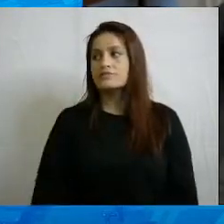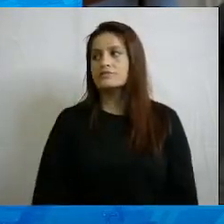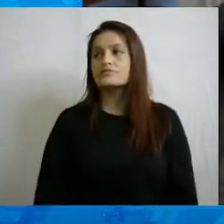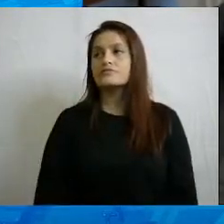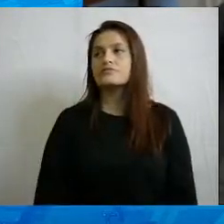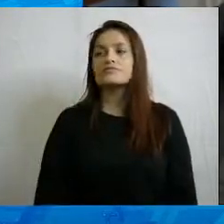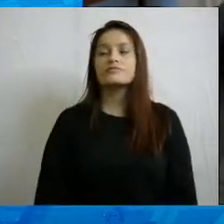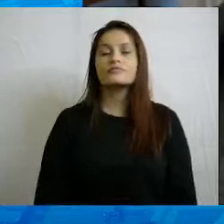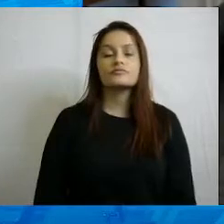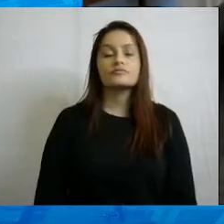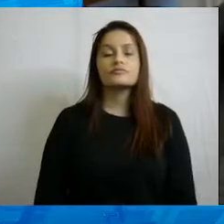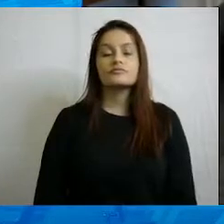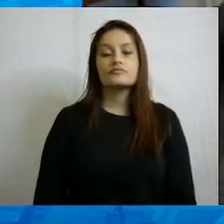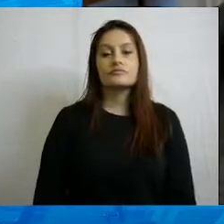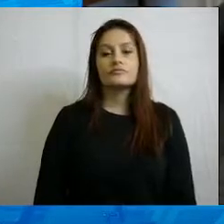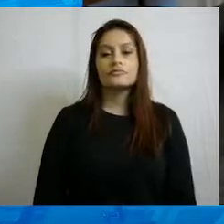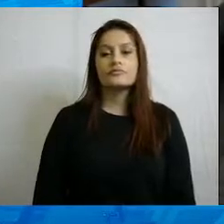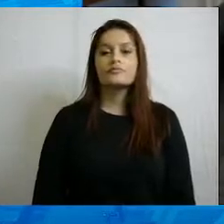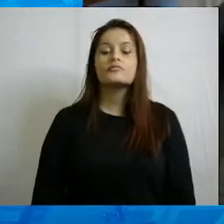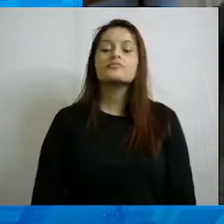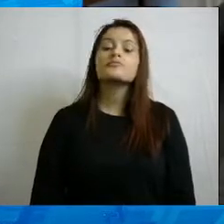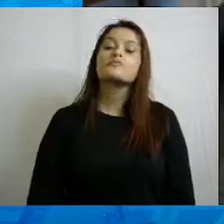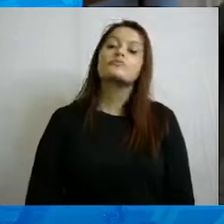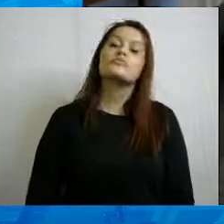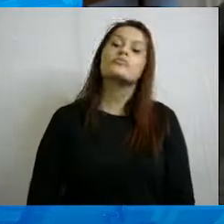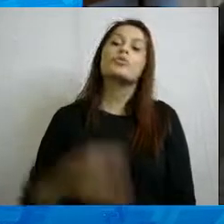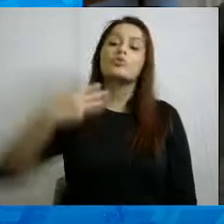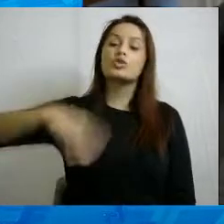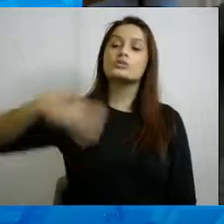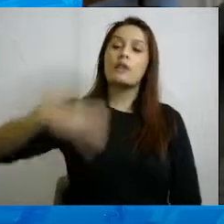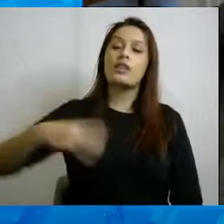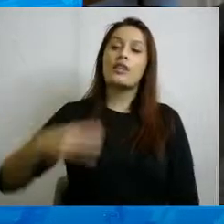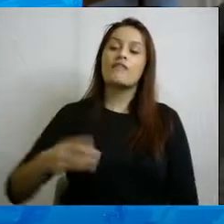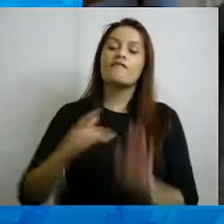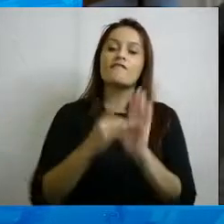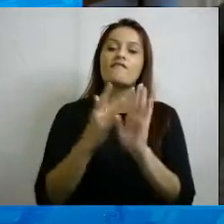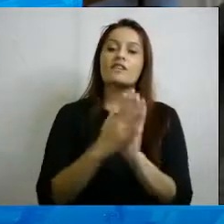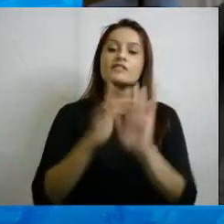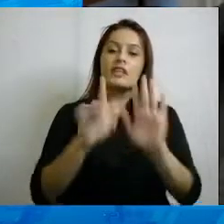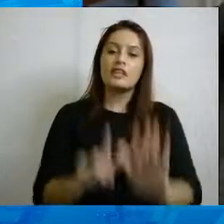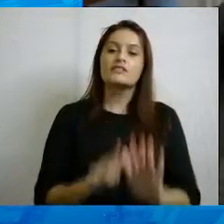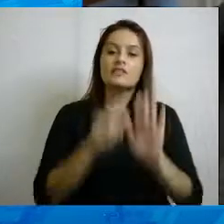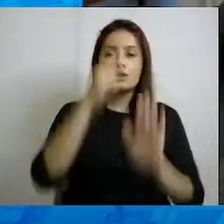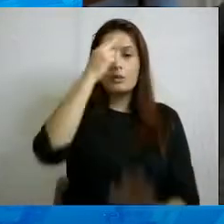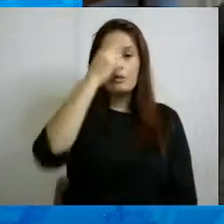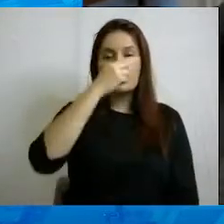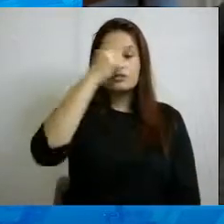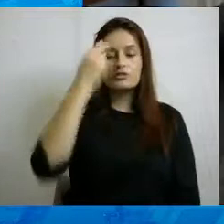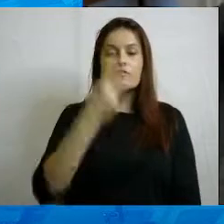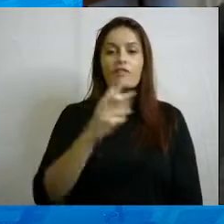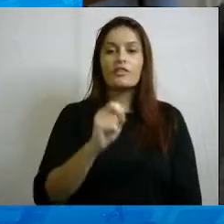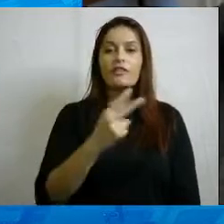59.820.255 pesos que fueron ingresados a la municipalidad con fecha 17 de marzo de 2022,